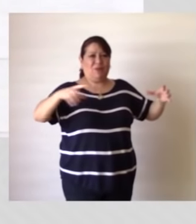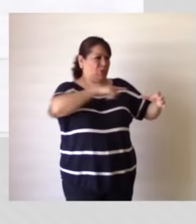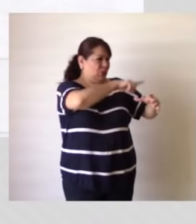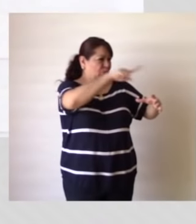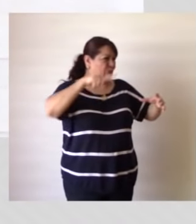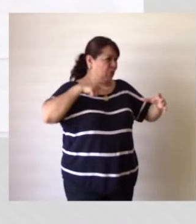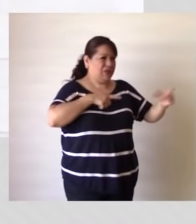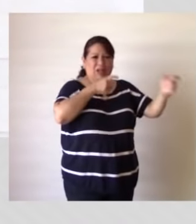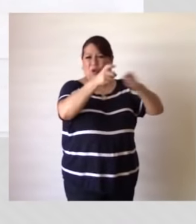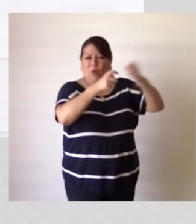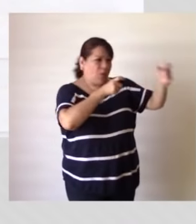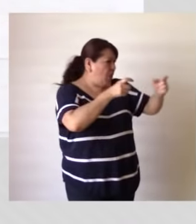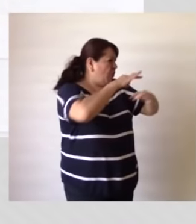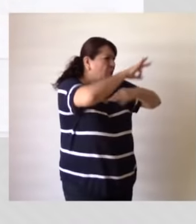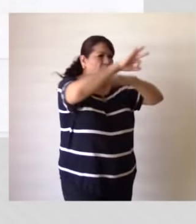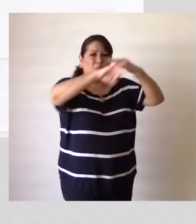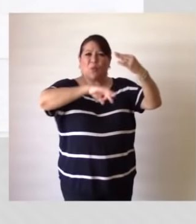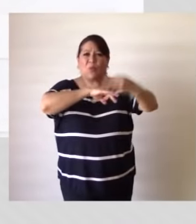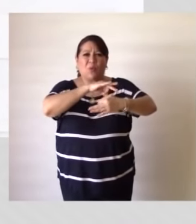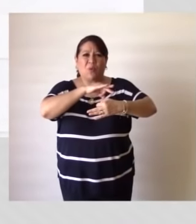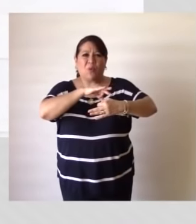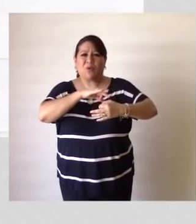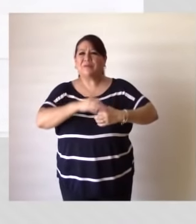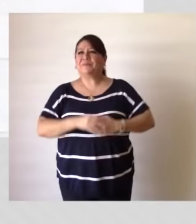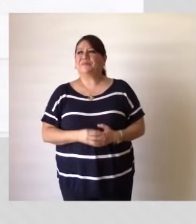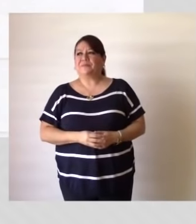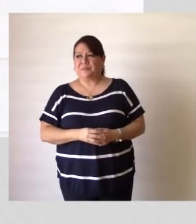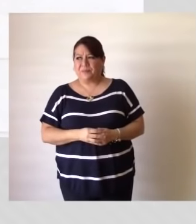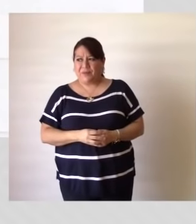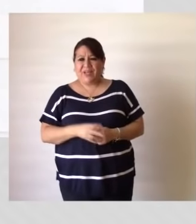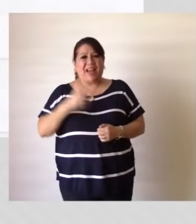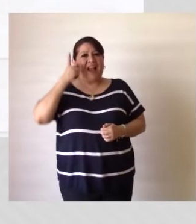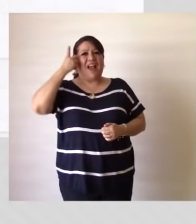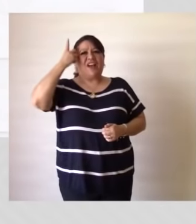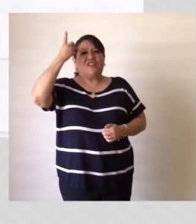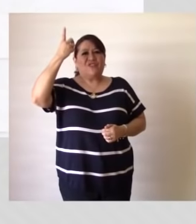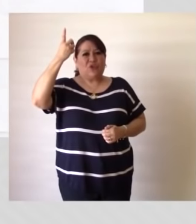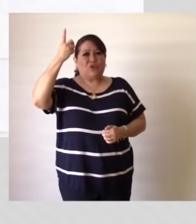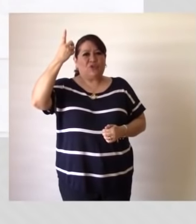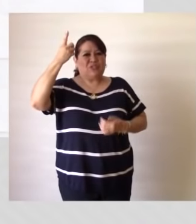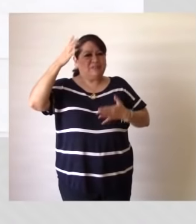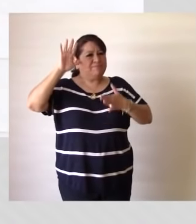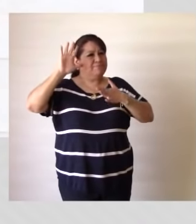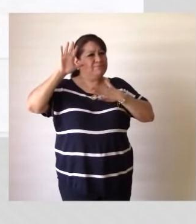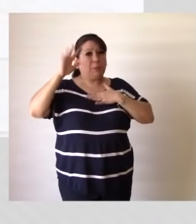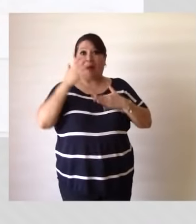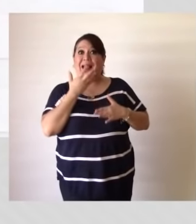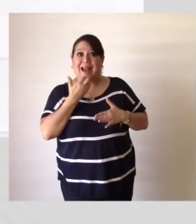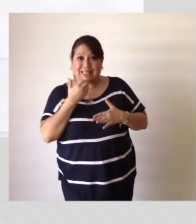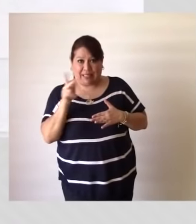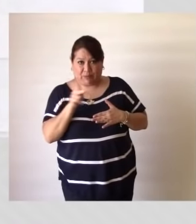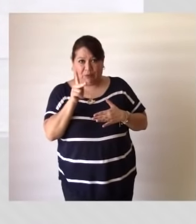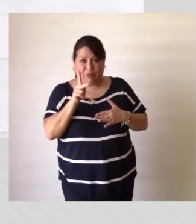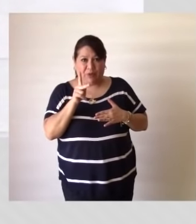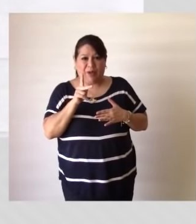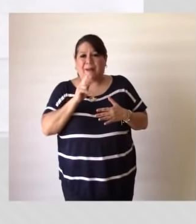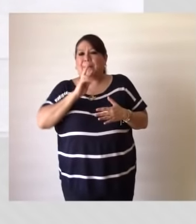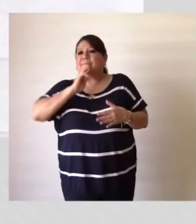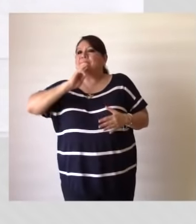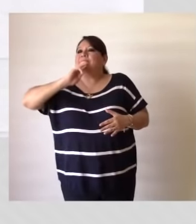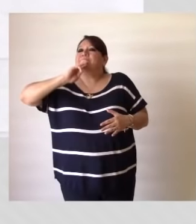dios le prometió a israel lo mejor y le dio lo mejor las